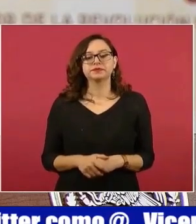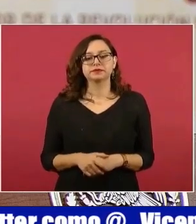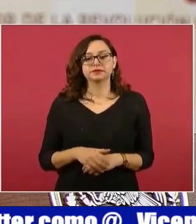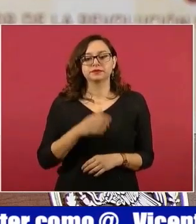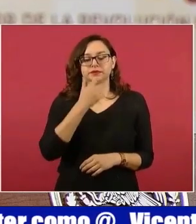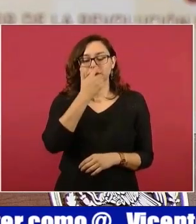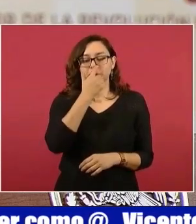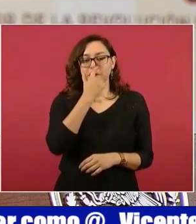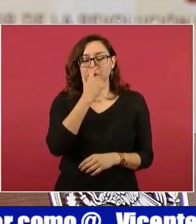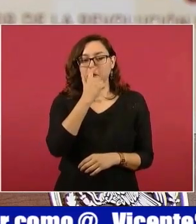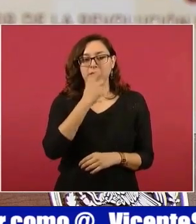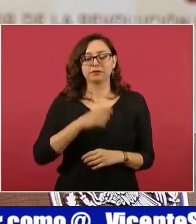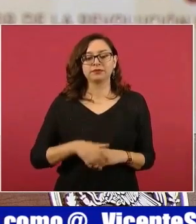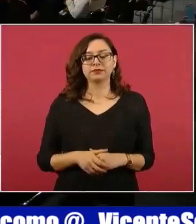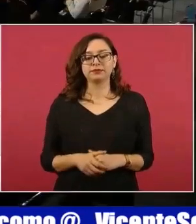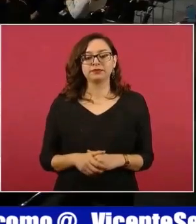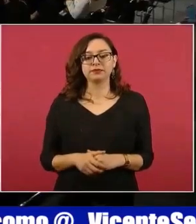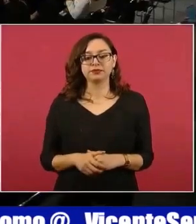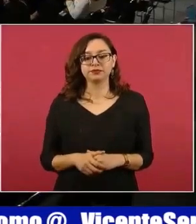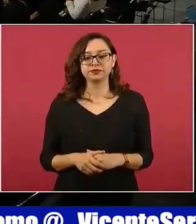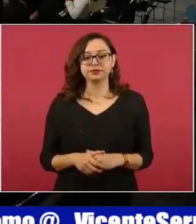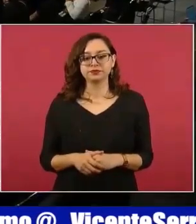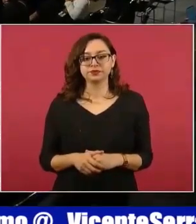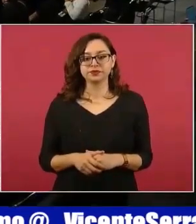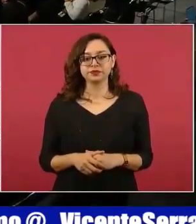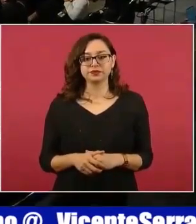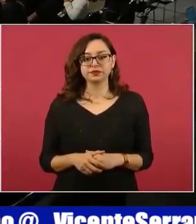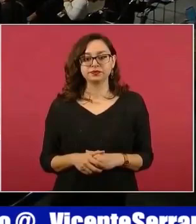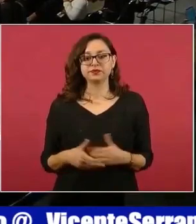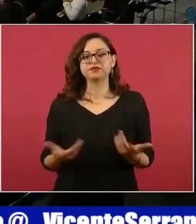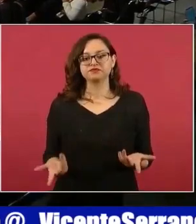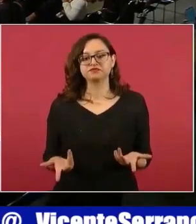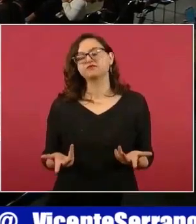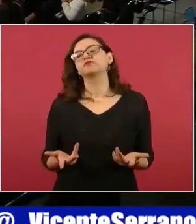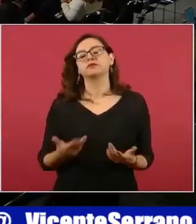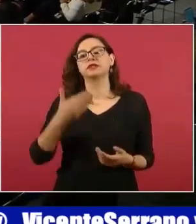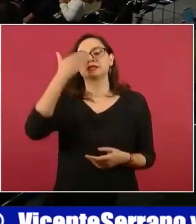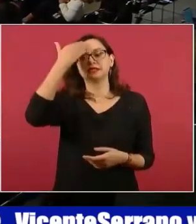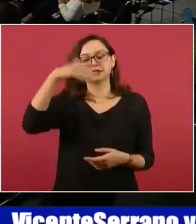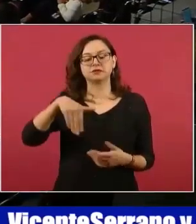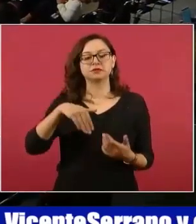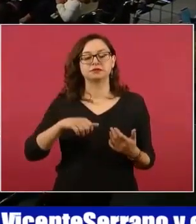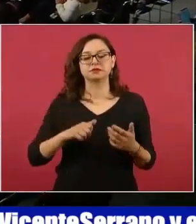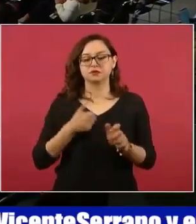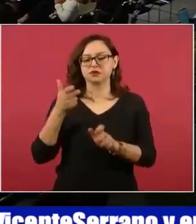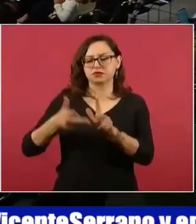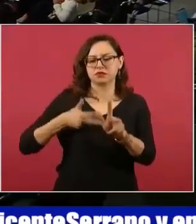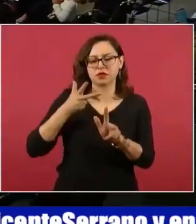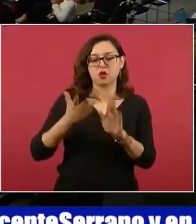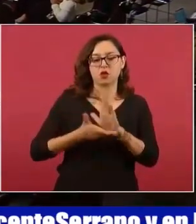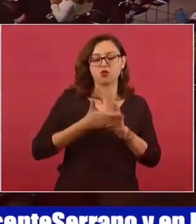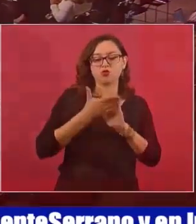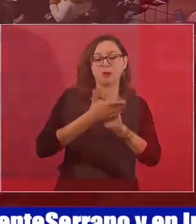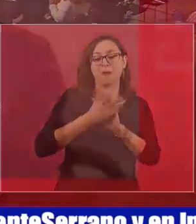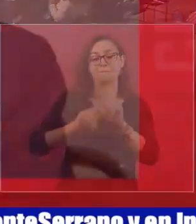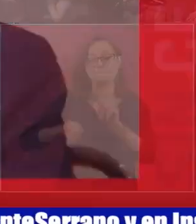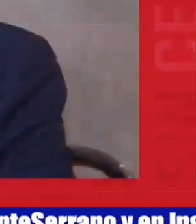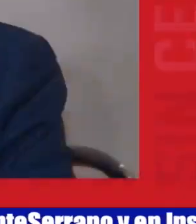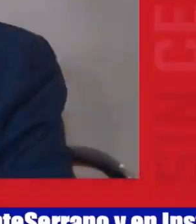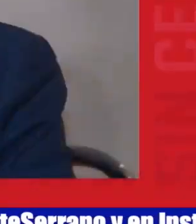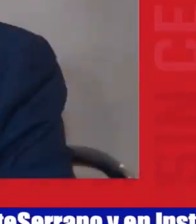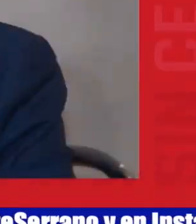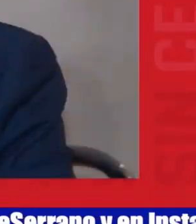política. Recordemos tan solo el famoso quinazo que da Salinas de Gortari para tratar de